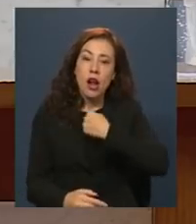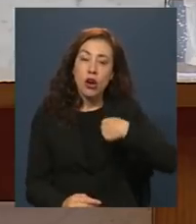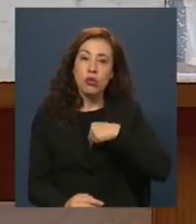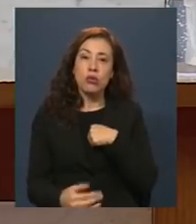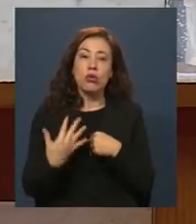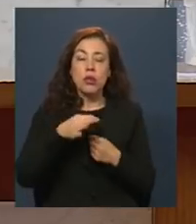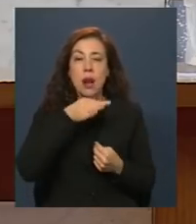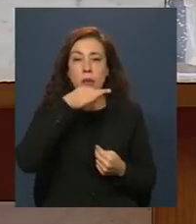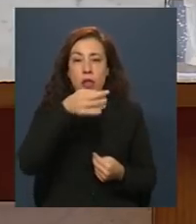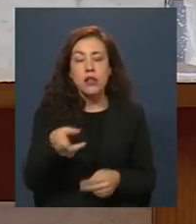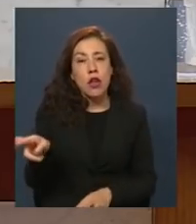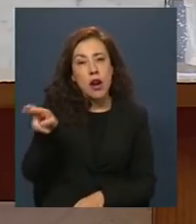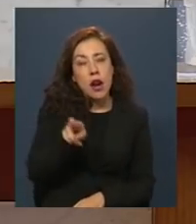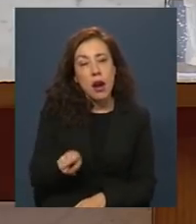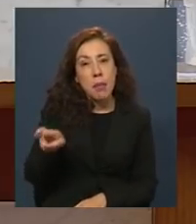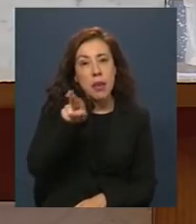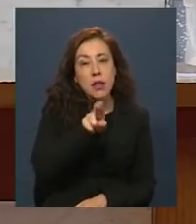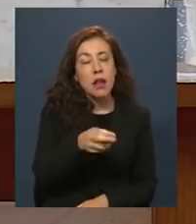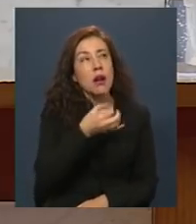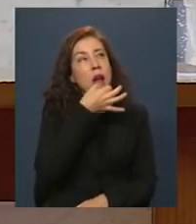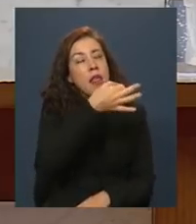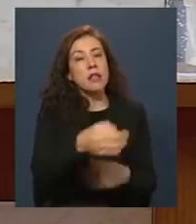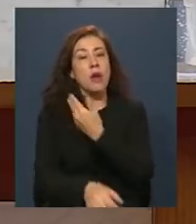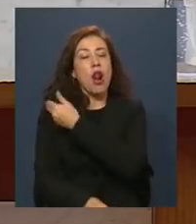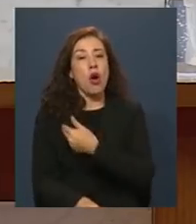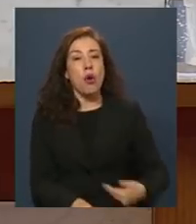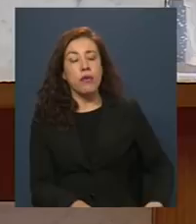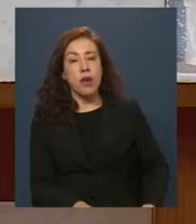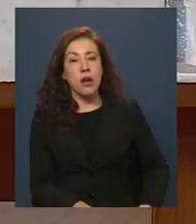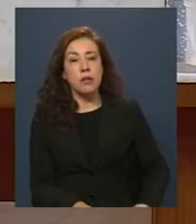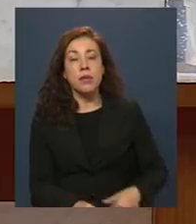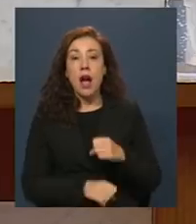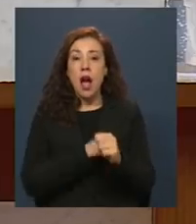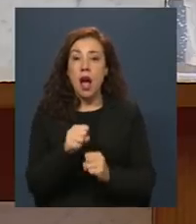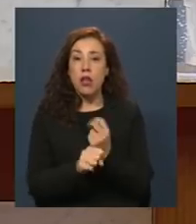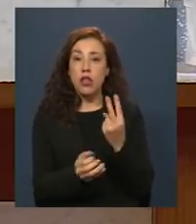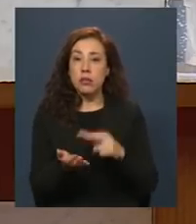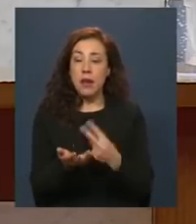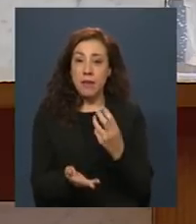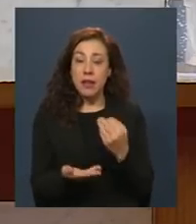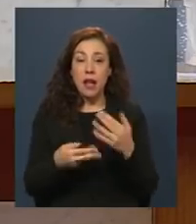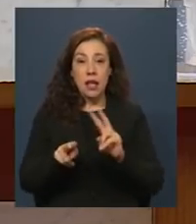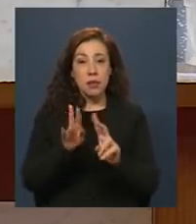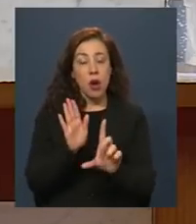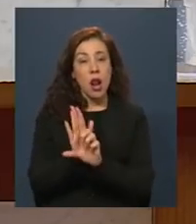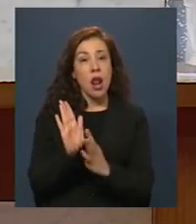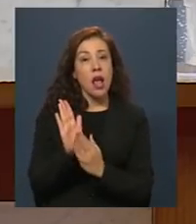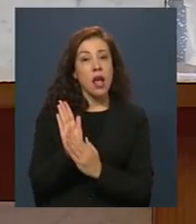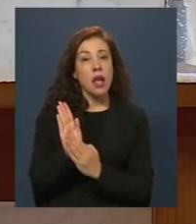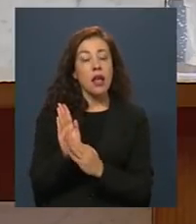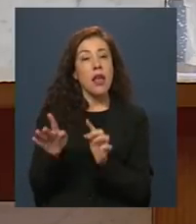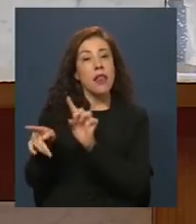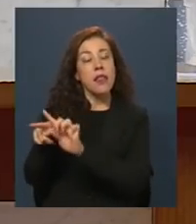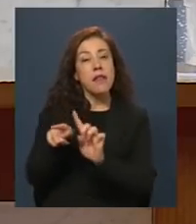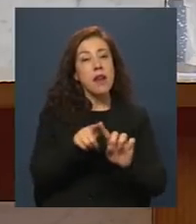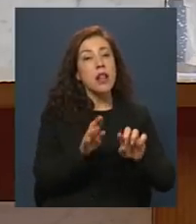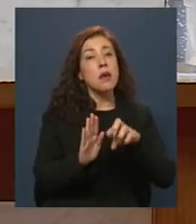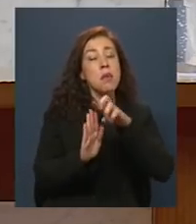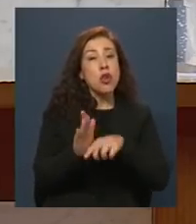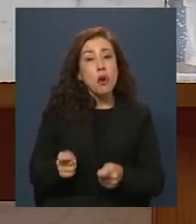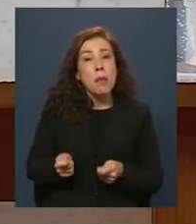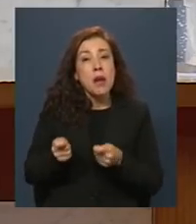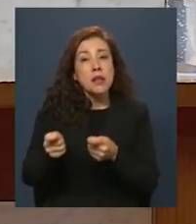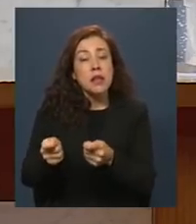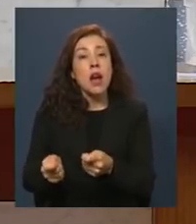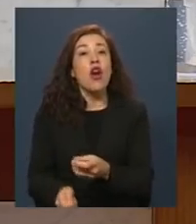planteado reiteradamente al Gobierno. En el año 2020 legislamos, a partir de diversas mociones parlamentarias